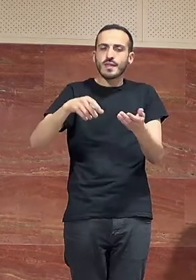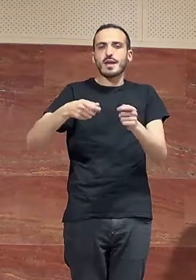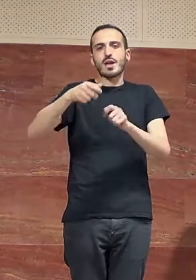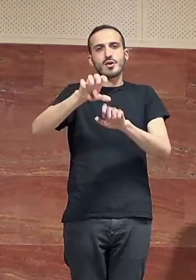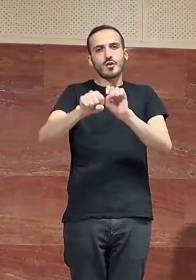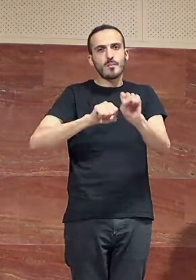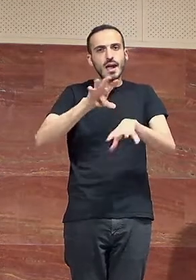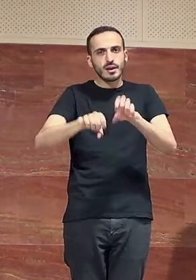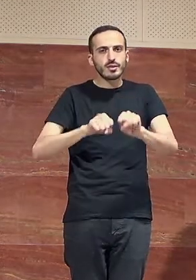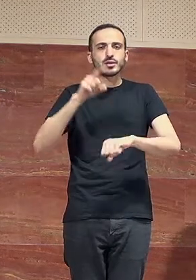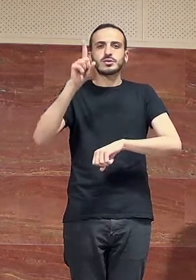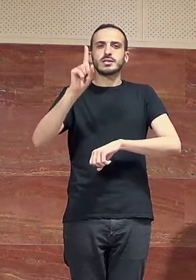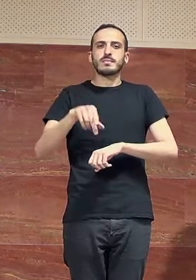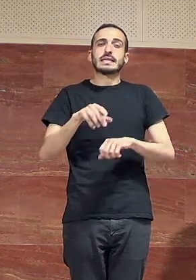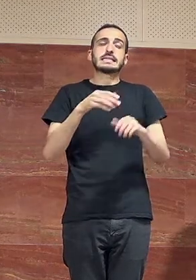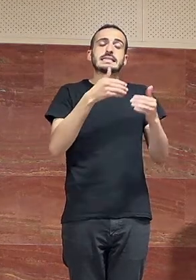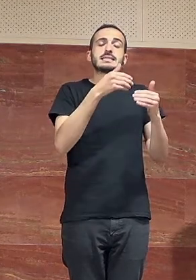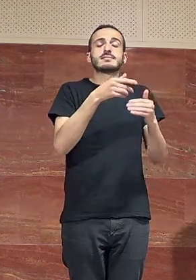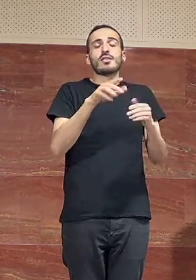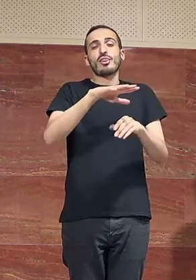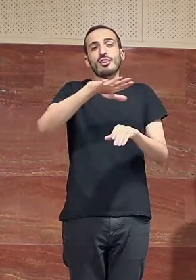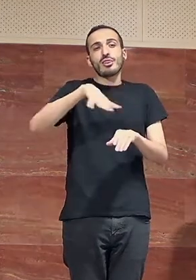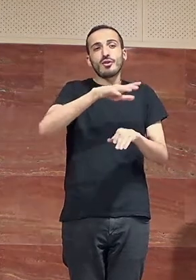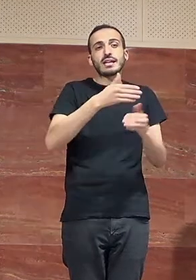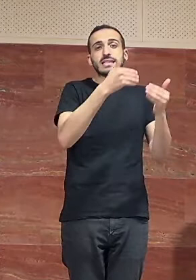que convierte en una sala de exposiciones ese espacio público.